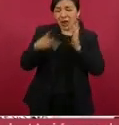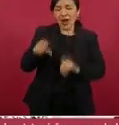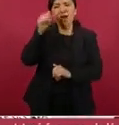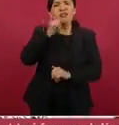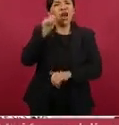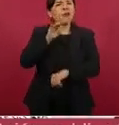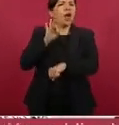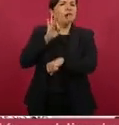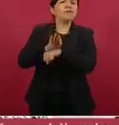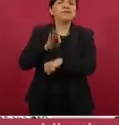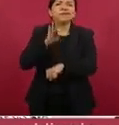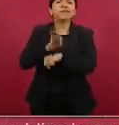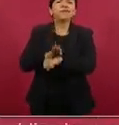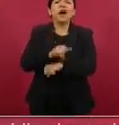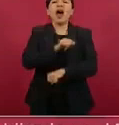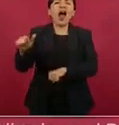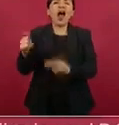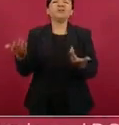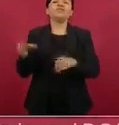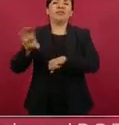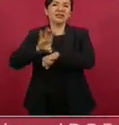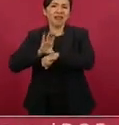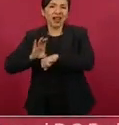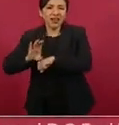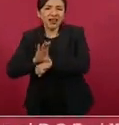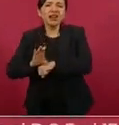de Salinas de Gortari,